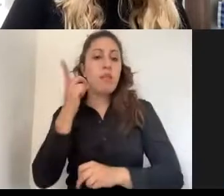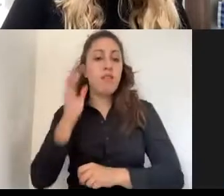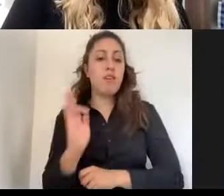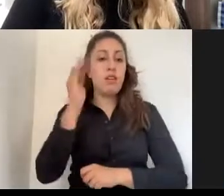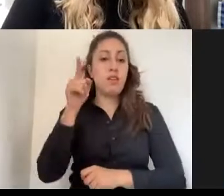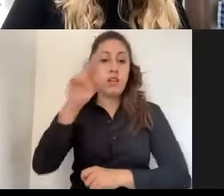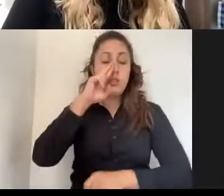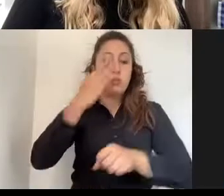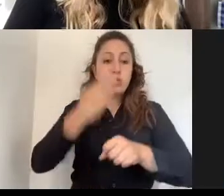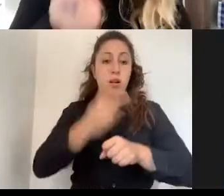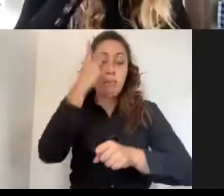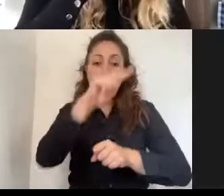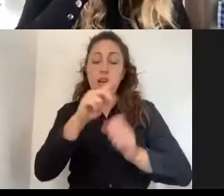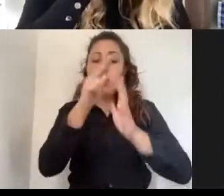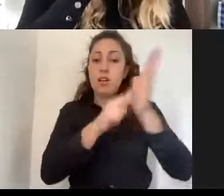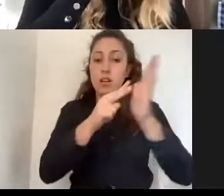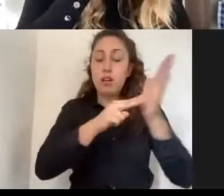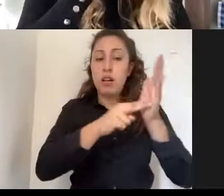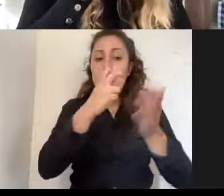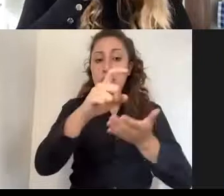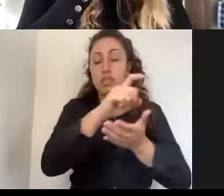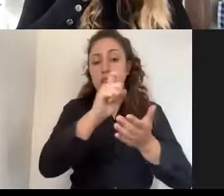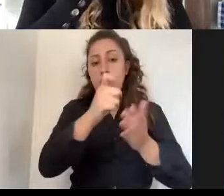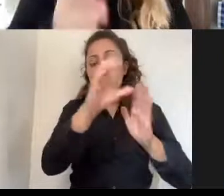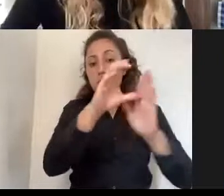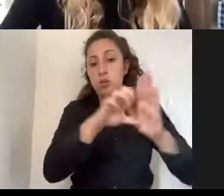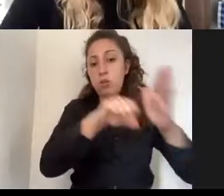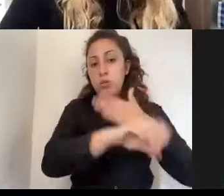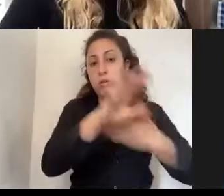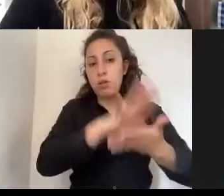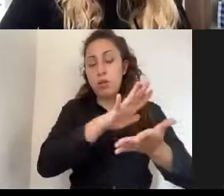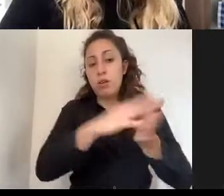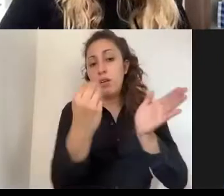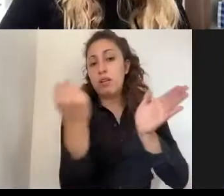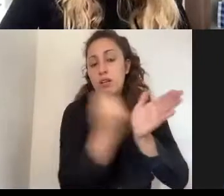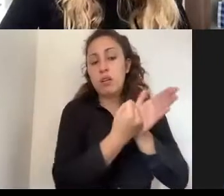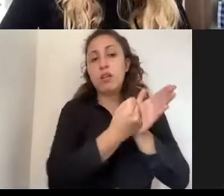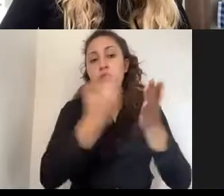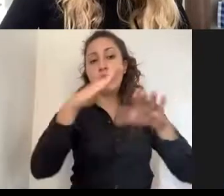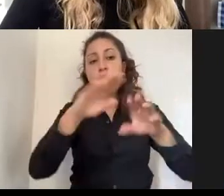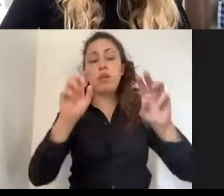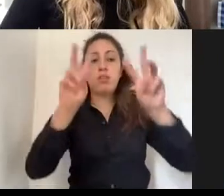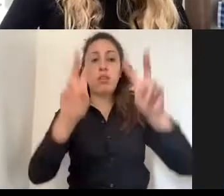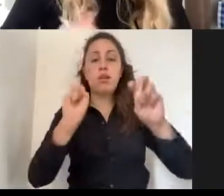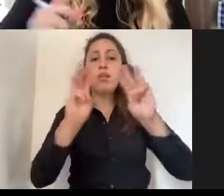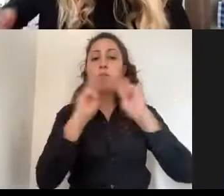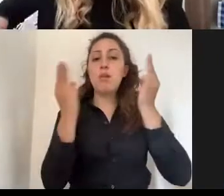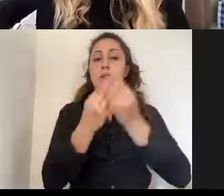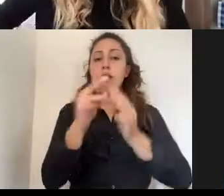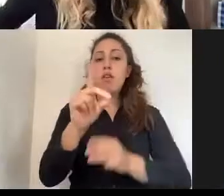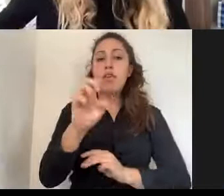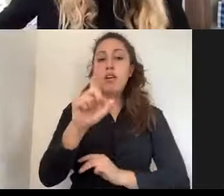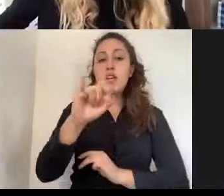tiene esa posibilidad en exclusiva para legislar y para determinar la